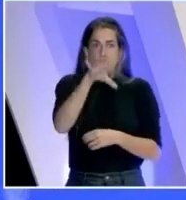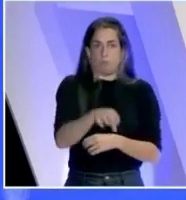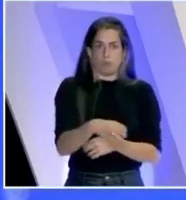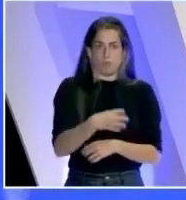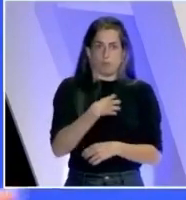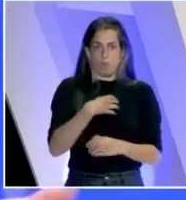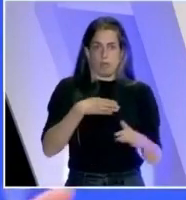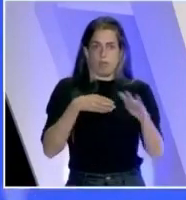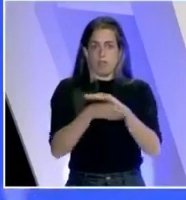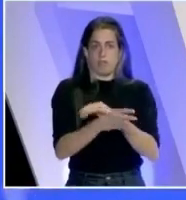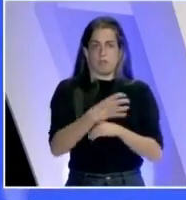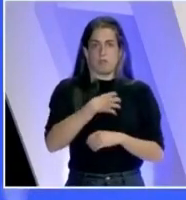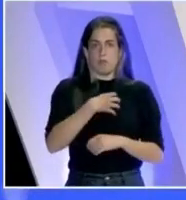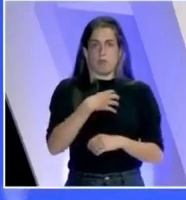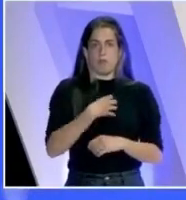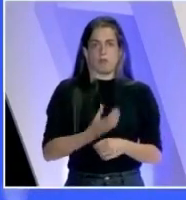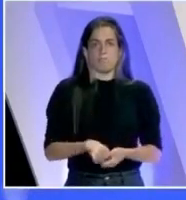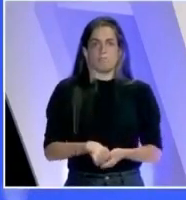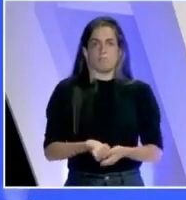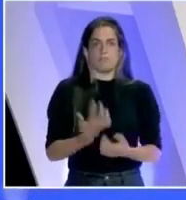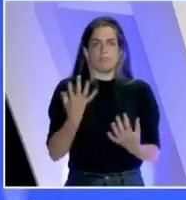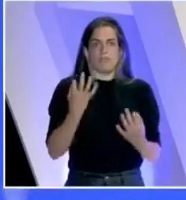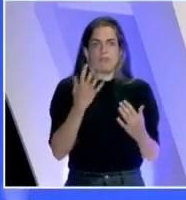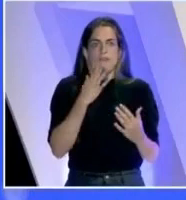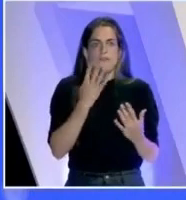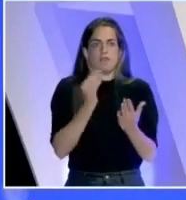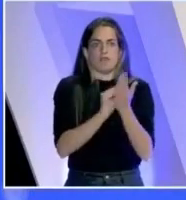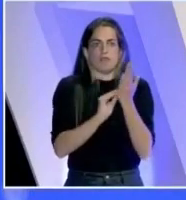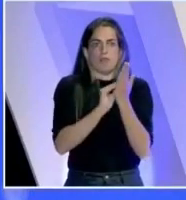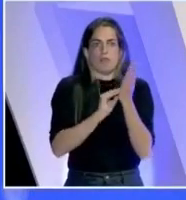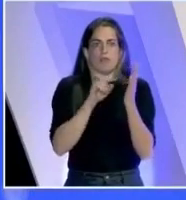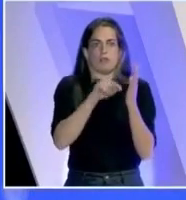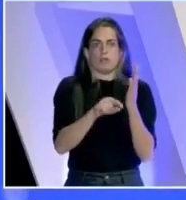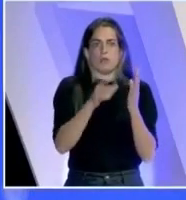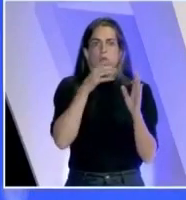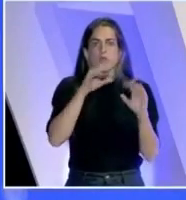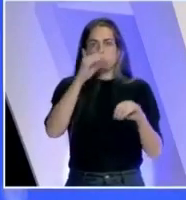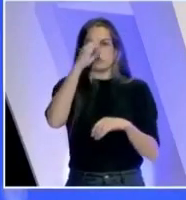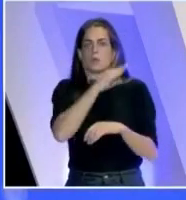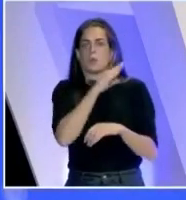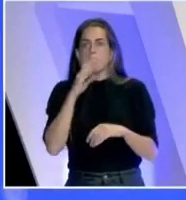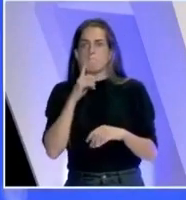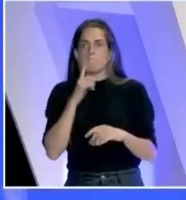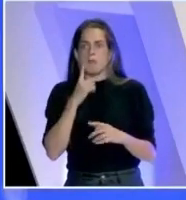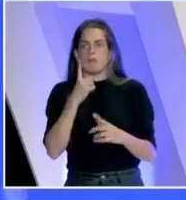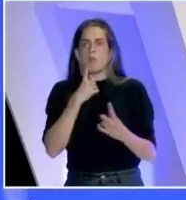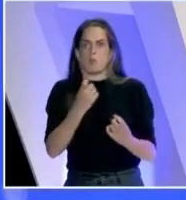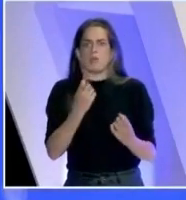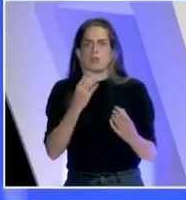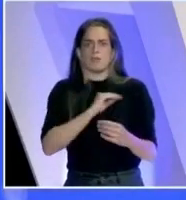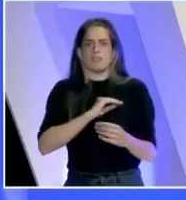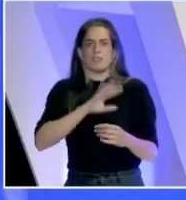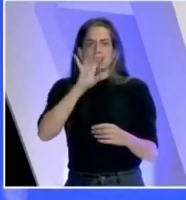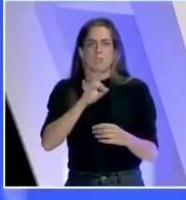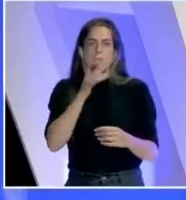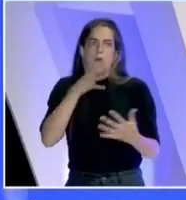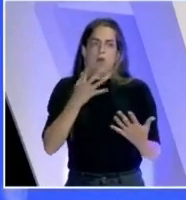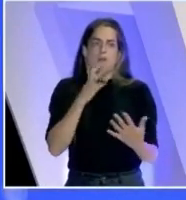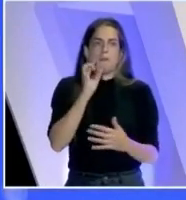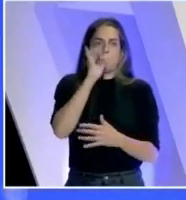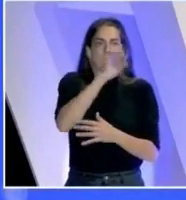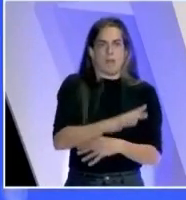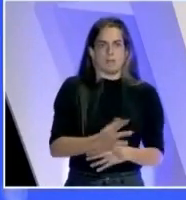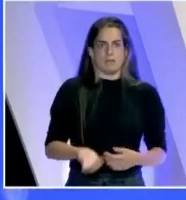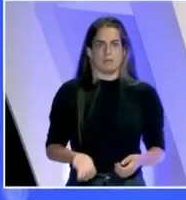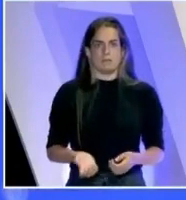en circunstancias muchísimo más adversas que, por ejemplo, lo que les costó a sus padres y a sus madres. Nos alerta de los niveles de